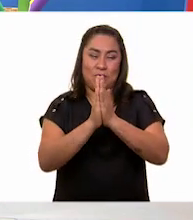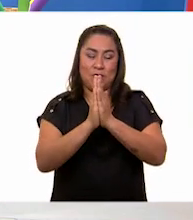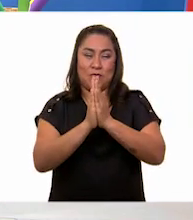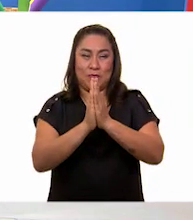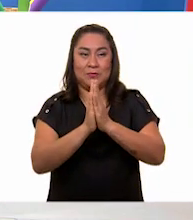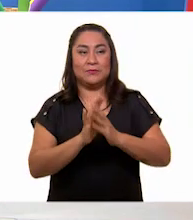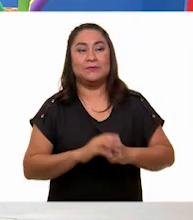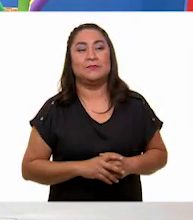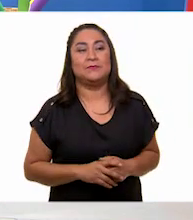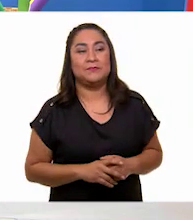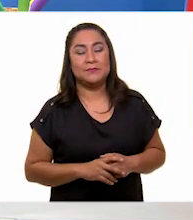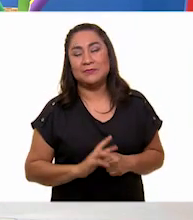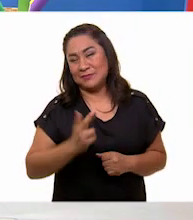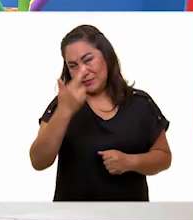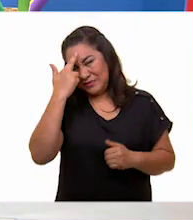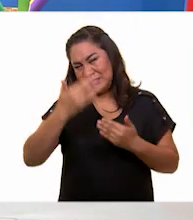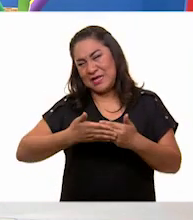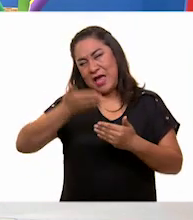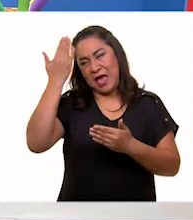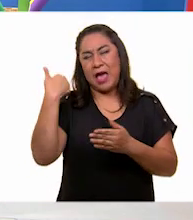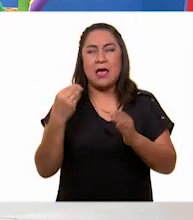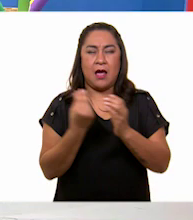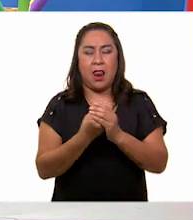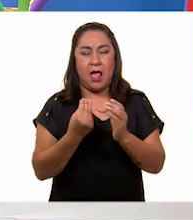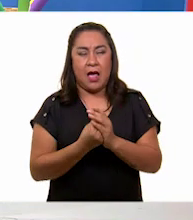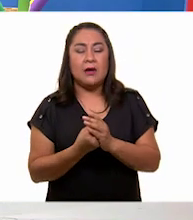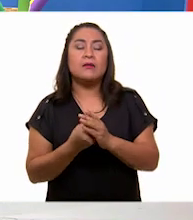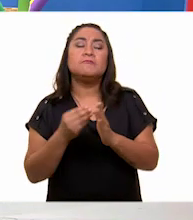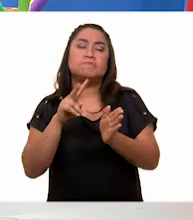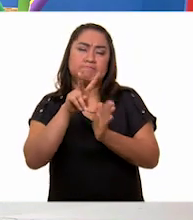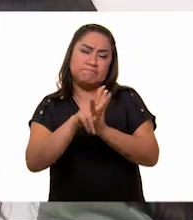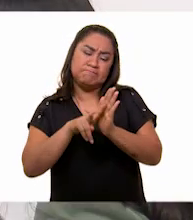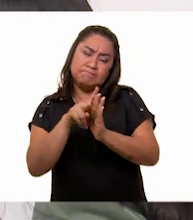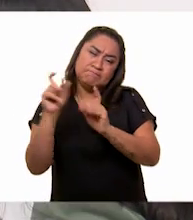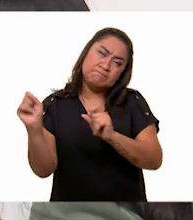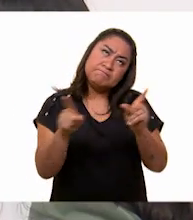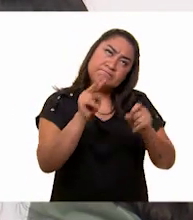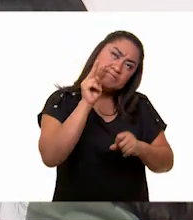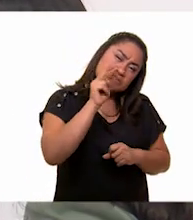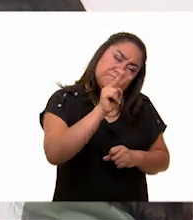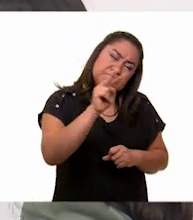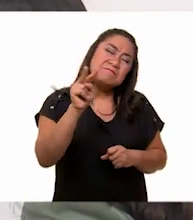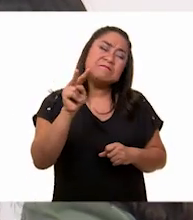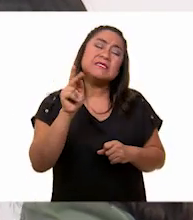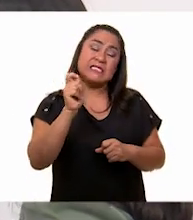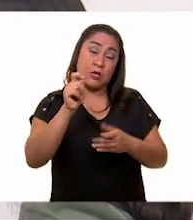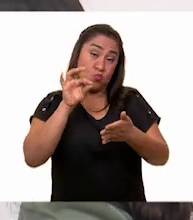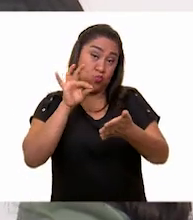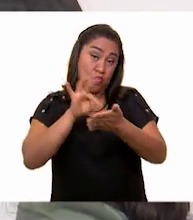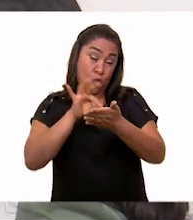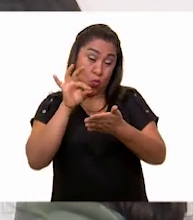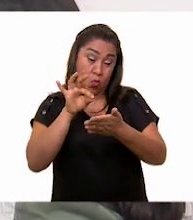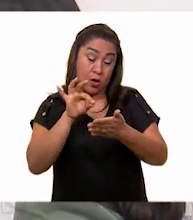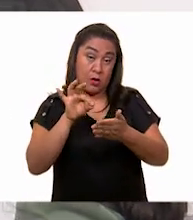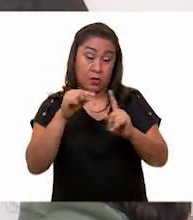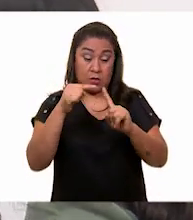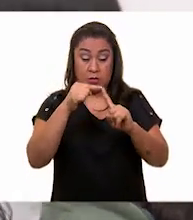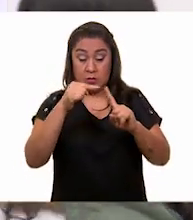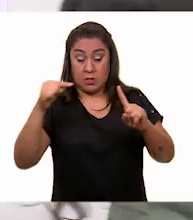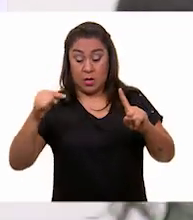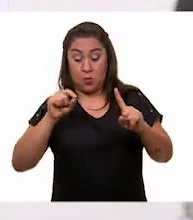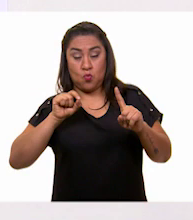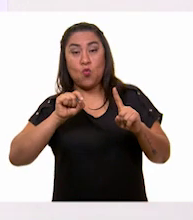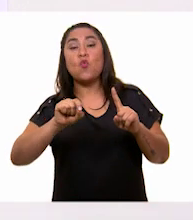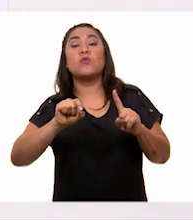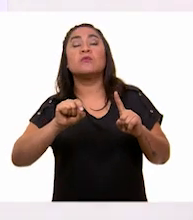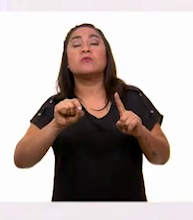una de las clases de la semana pasada, en un video, observamos qué sucede con el punto cuando se encuentra en el